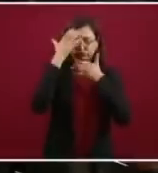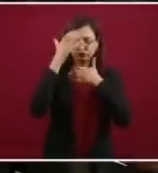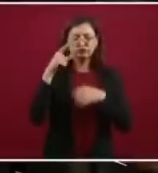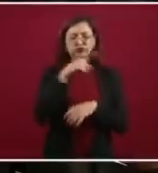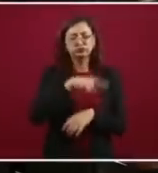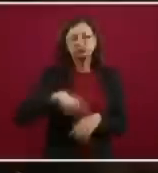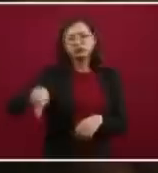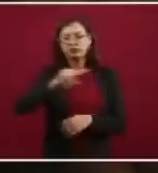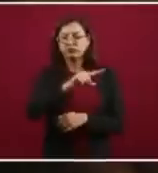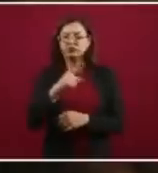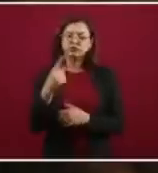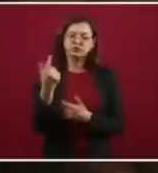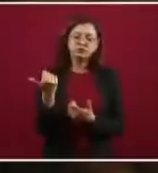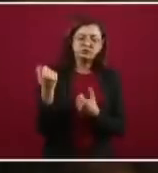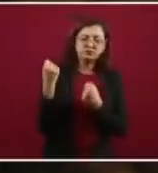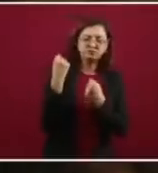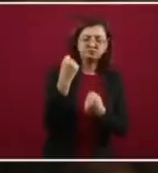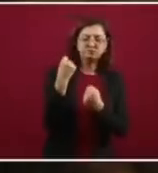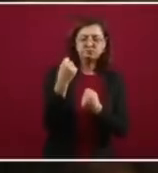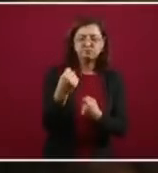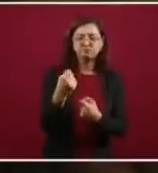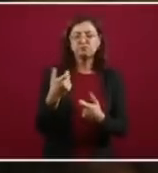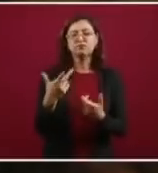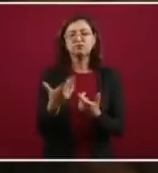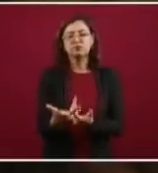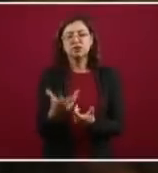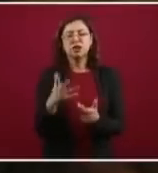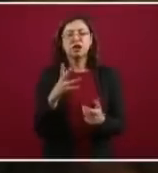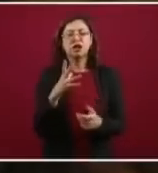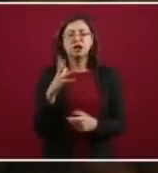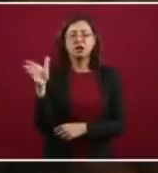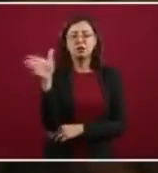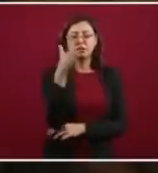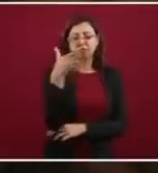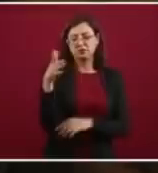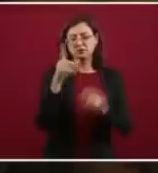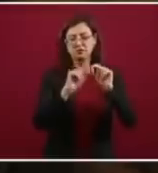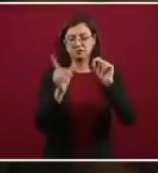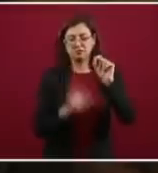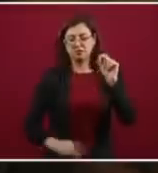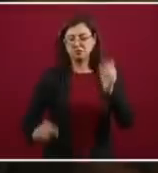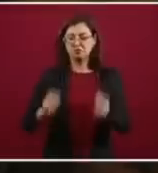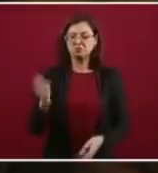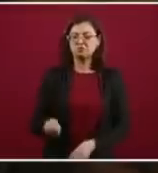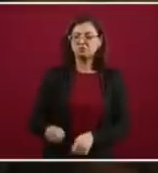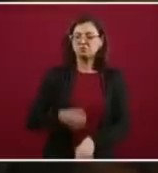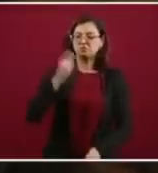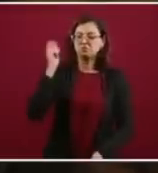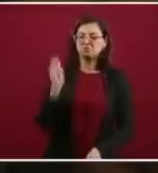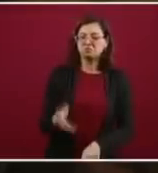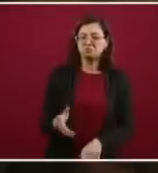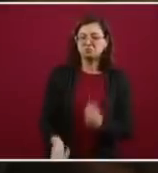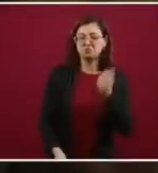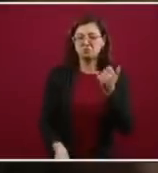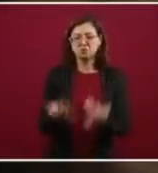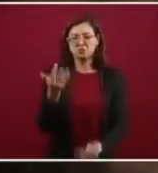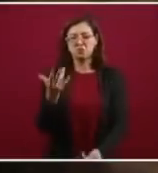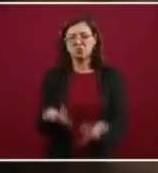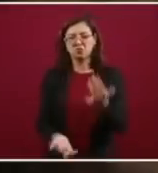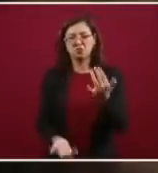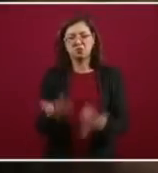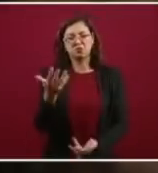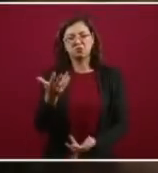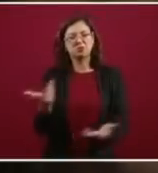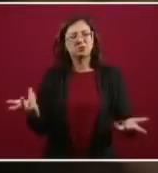que son grupos porriles, incluso quemaron la bandera nacional. Me gustaría saber su opinión y qué le ha